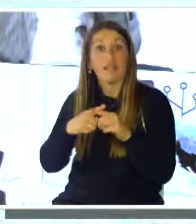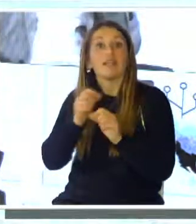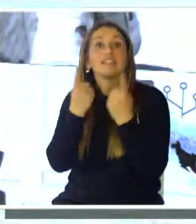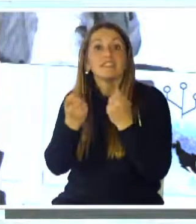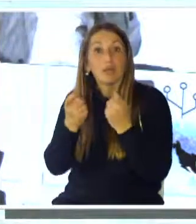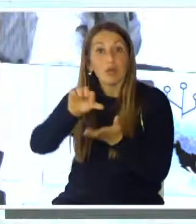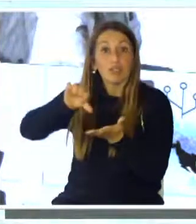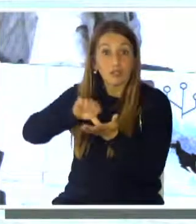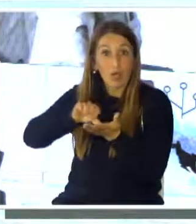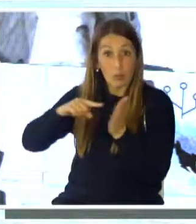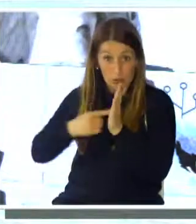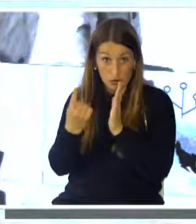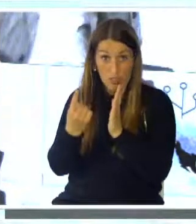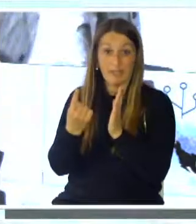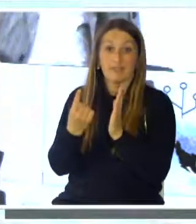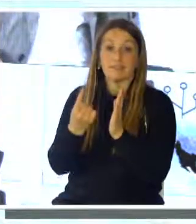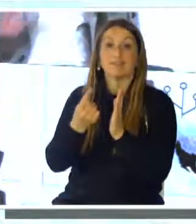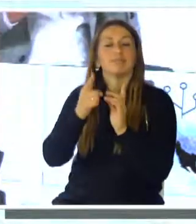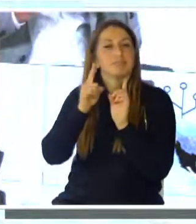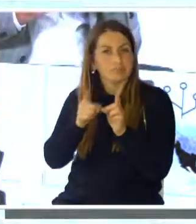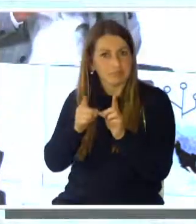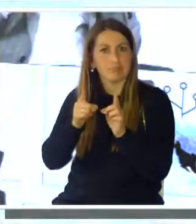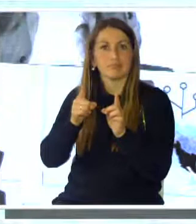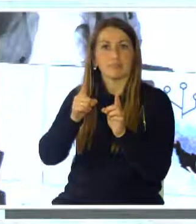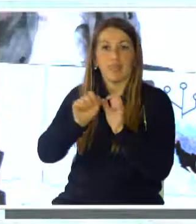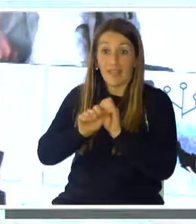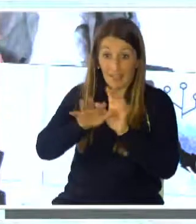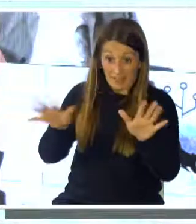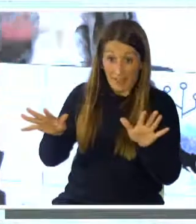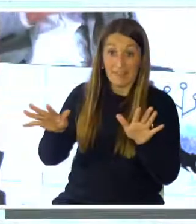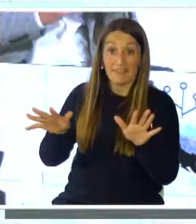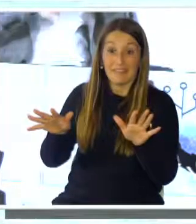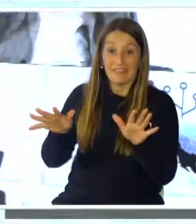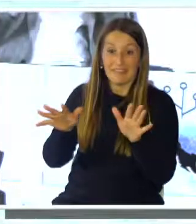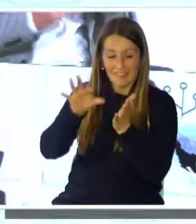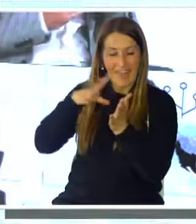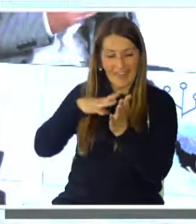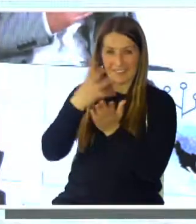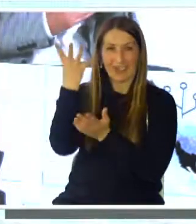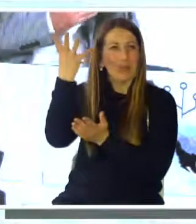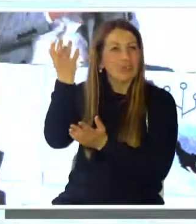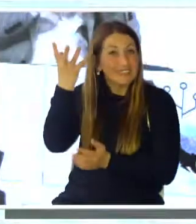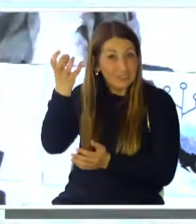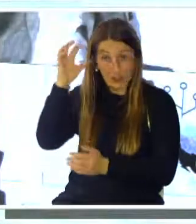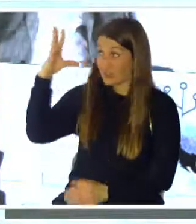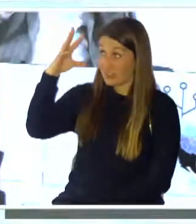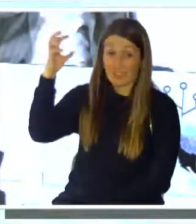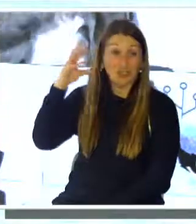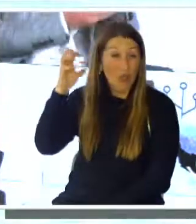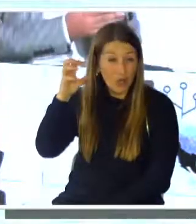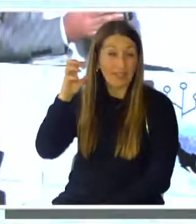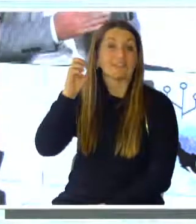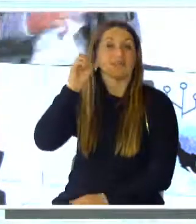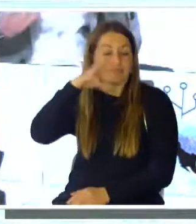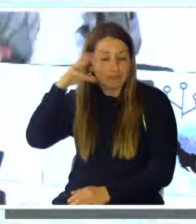aires para que se en una idea hoy instalaron una red de instalar sensores o dispositivos a youth y como